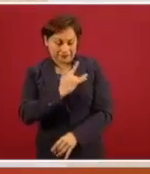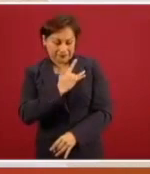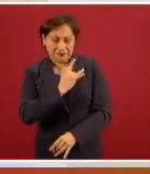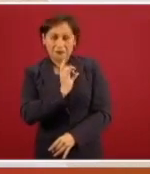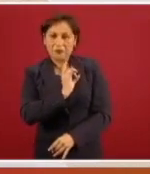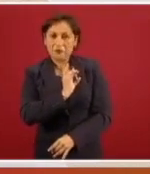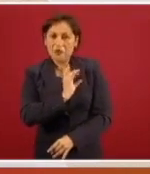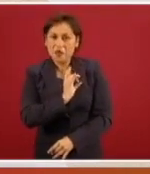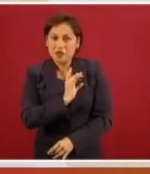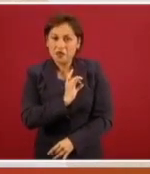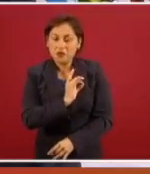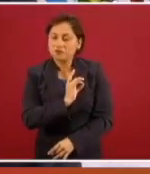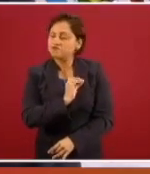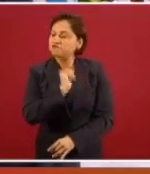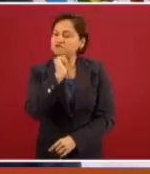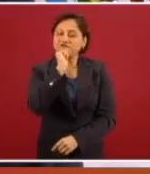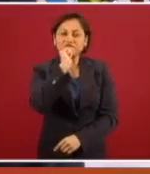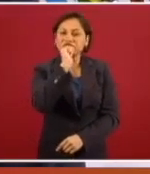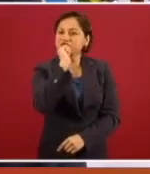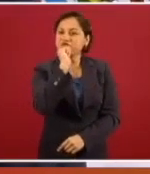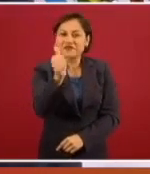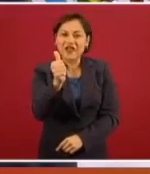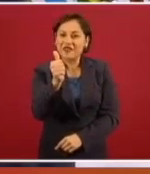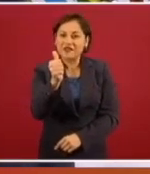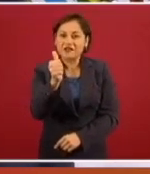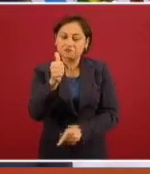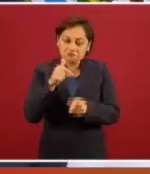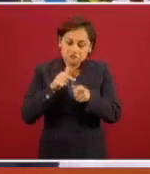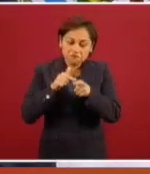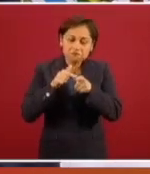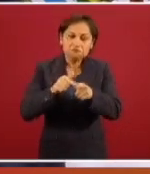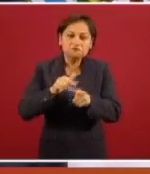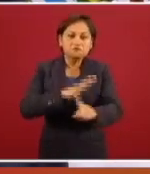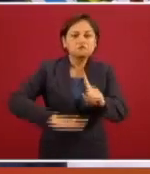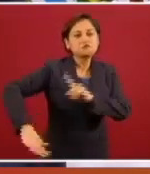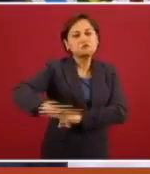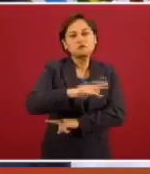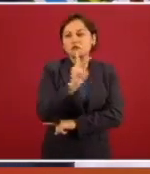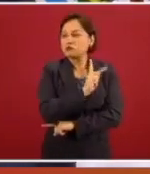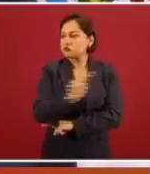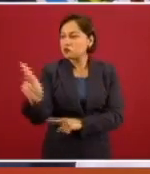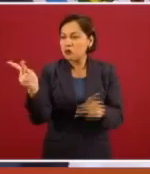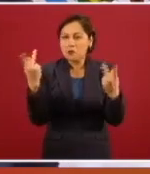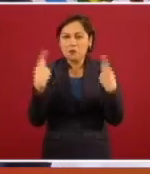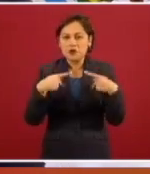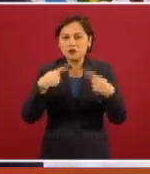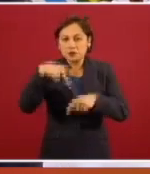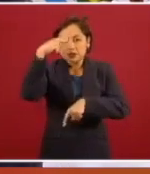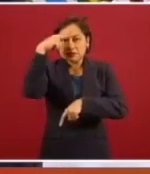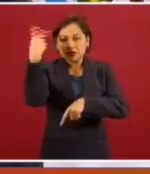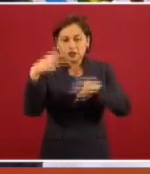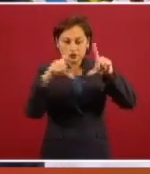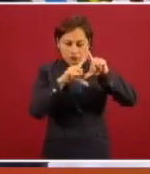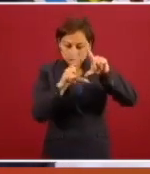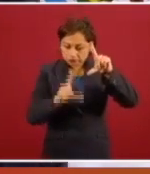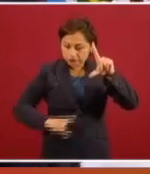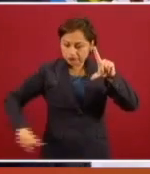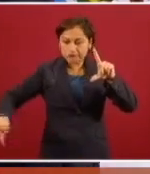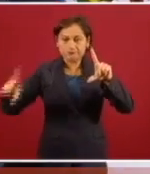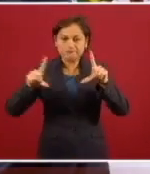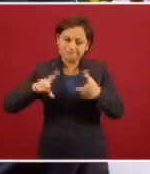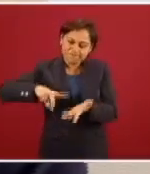es nuestro pueblo de México, digno y